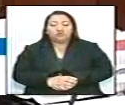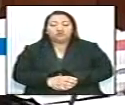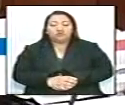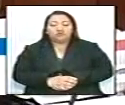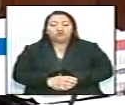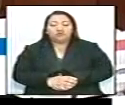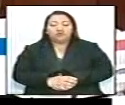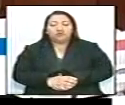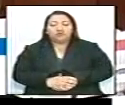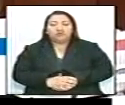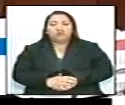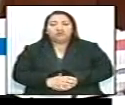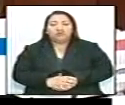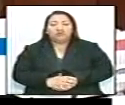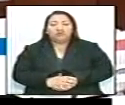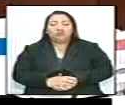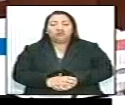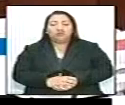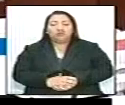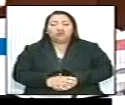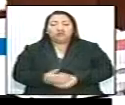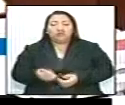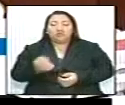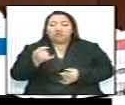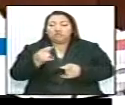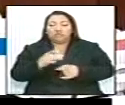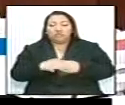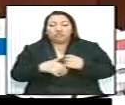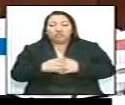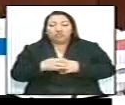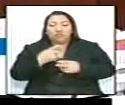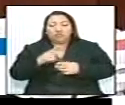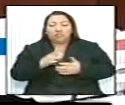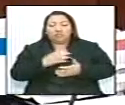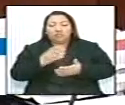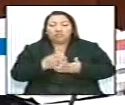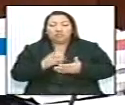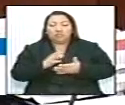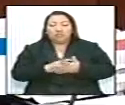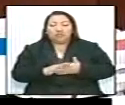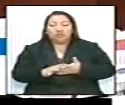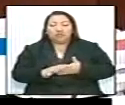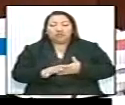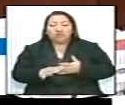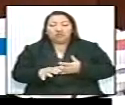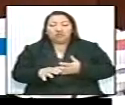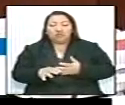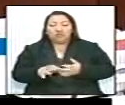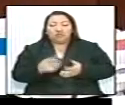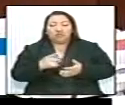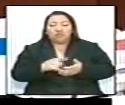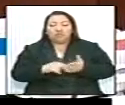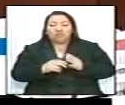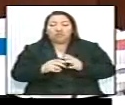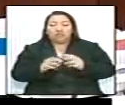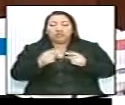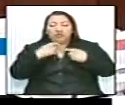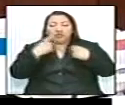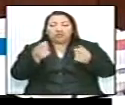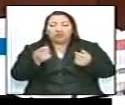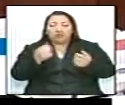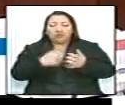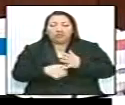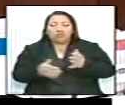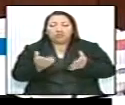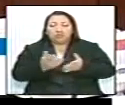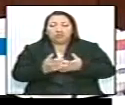tranquilamente la ley. Entonces yo no veo problema alguno del cronograma, del cumplimiento de los reglamentos, de la